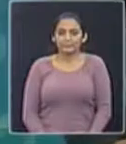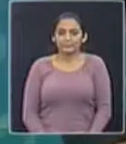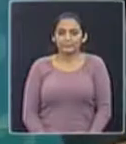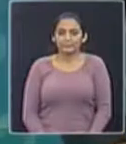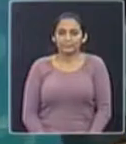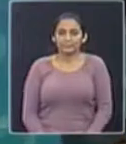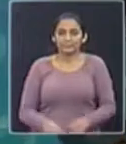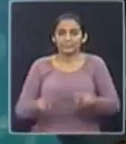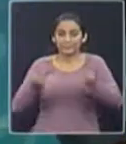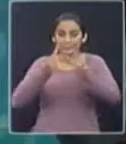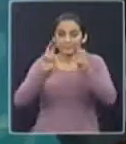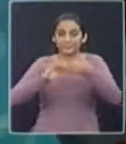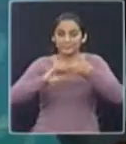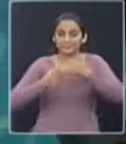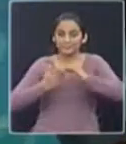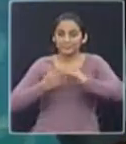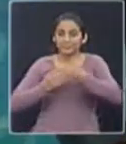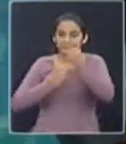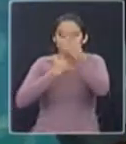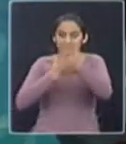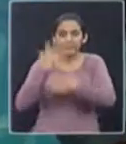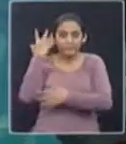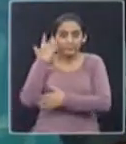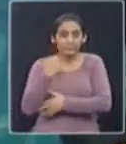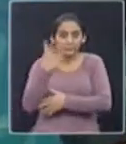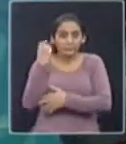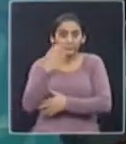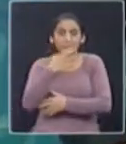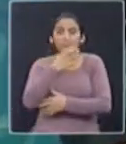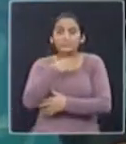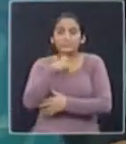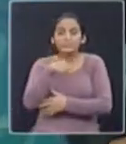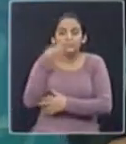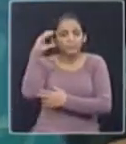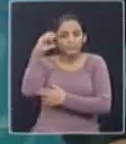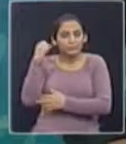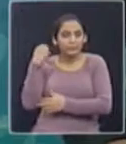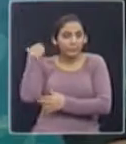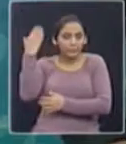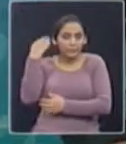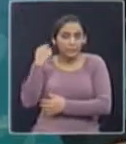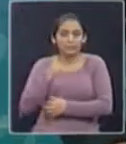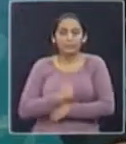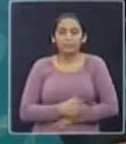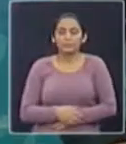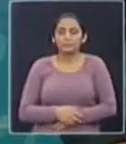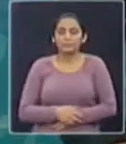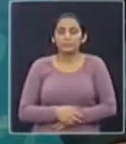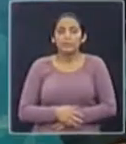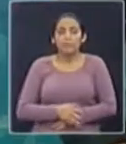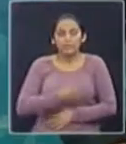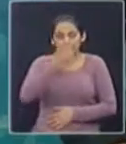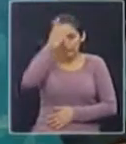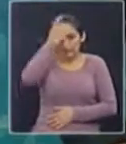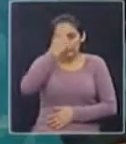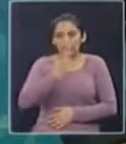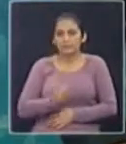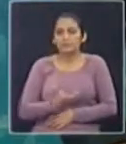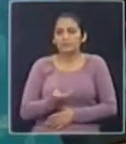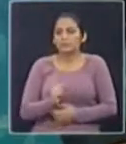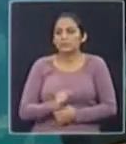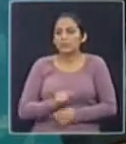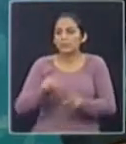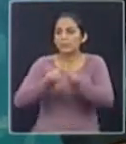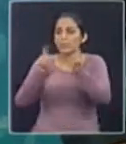En el segmento de la comunidad les informamos que hasta el próximo 14 de agosto el alcalde de Cuenca, Marcelo Cabrera, definirá la nueva empresa que concluirá con